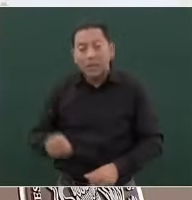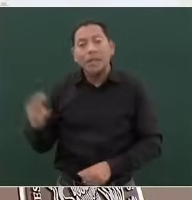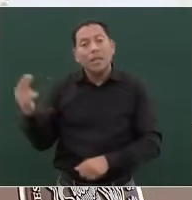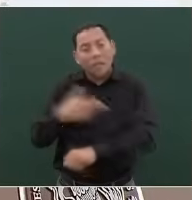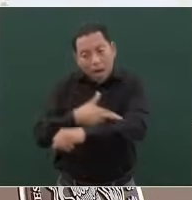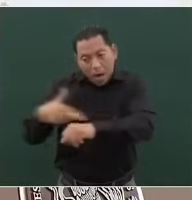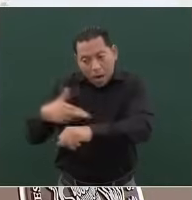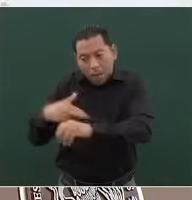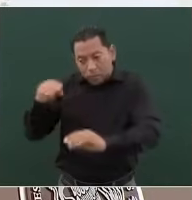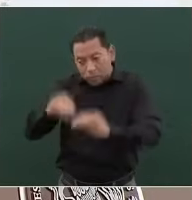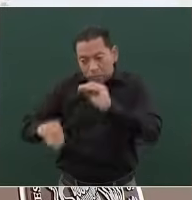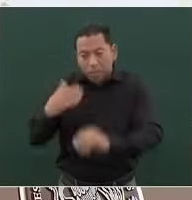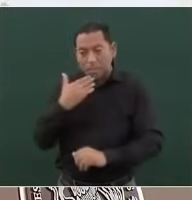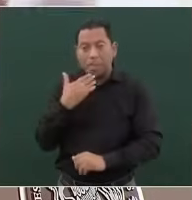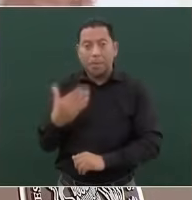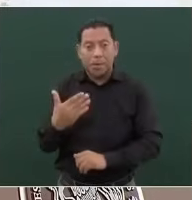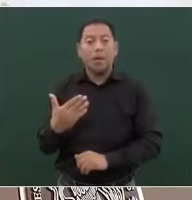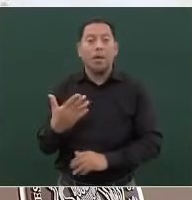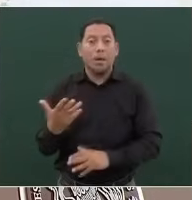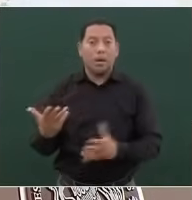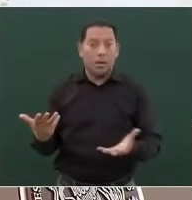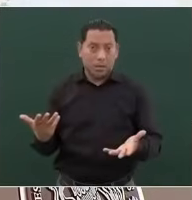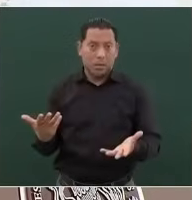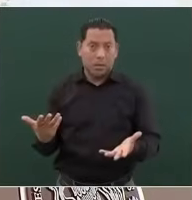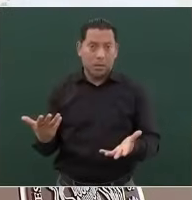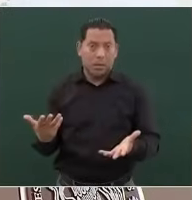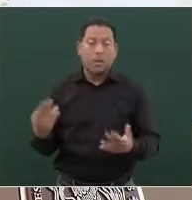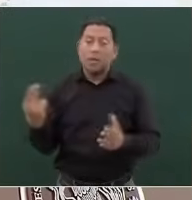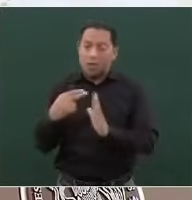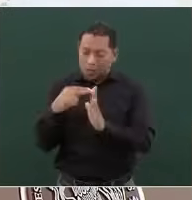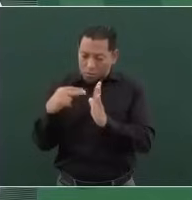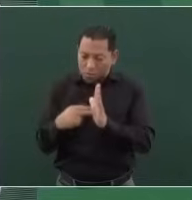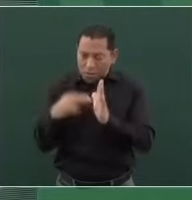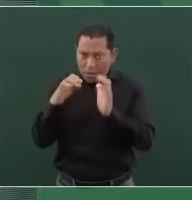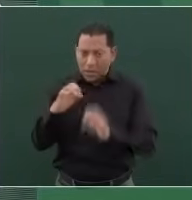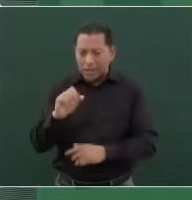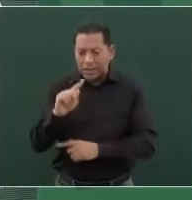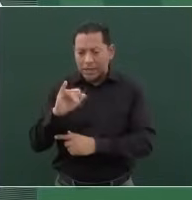autorregularse, y tiene que haber un código de ética,